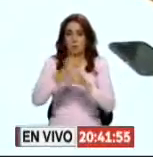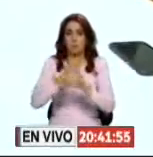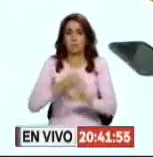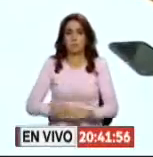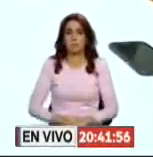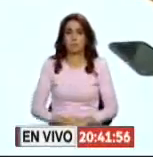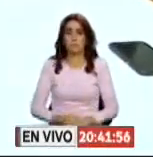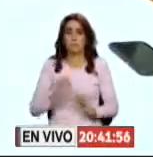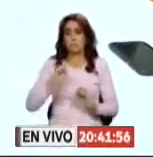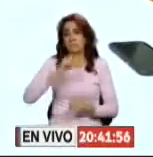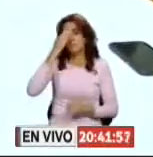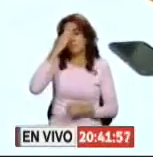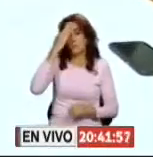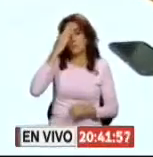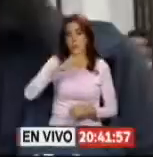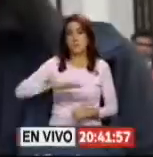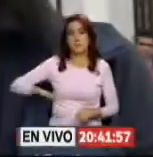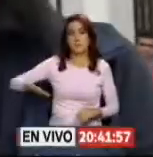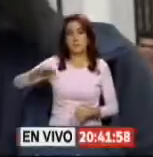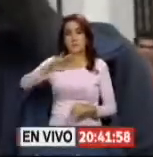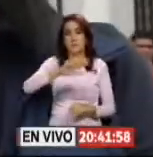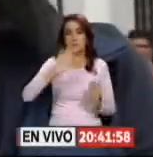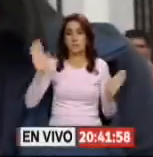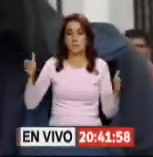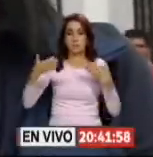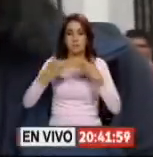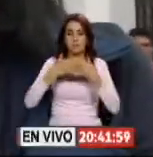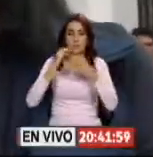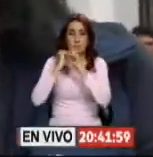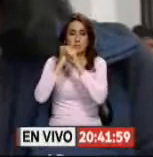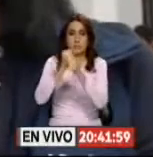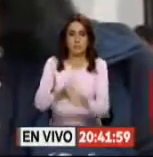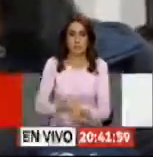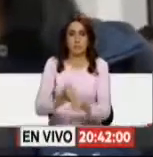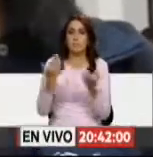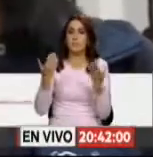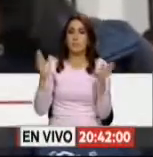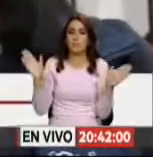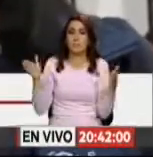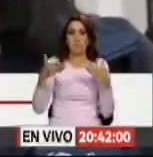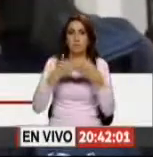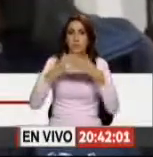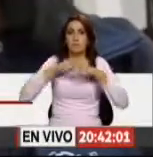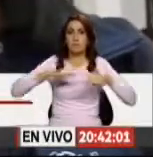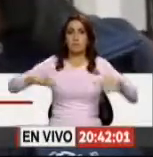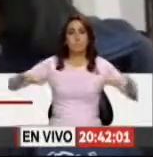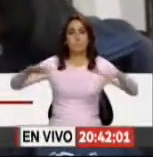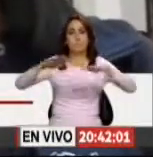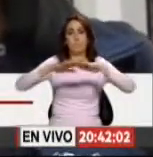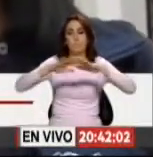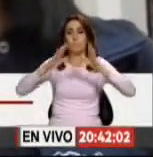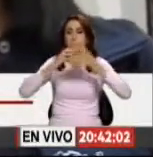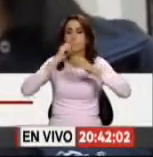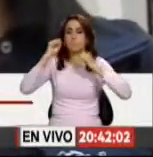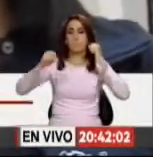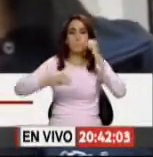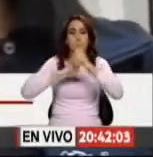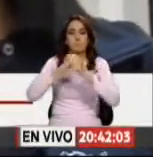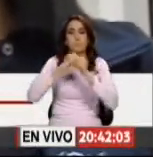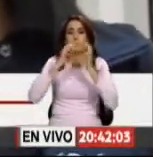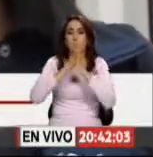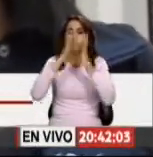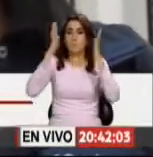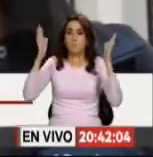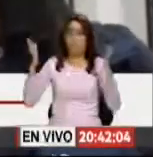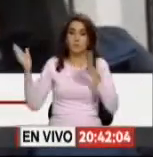esta fundación iba a cerrar. Para mí eso fue muy doloroso, pensar que un trabajo de muchos años, más que nada que sí